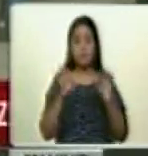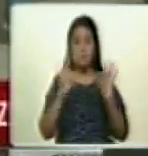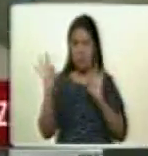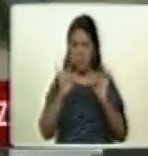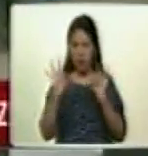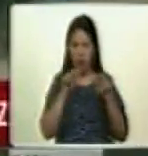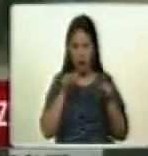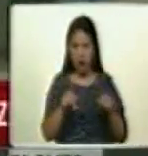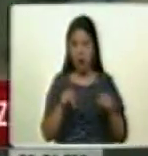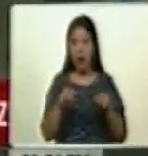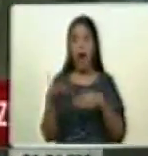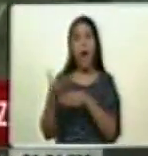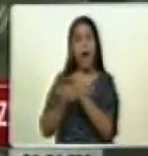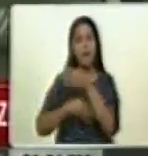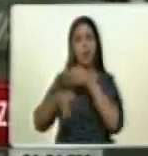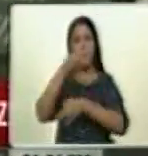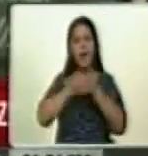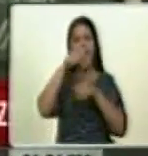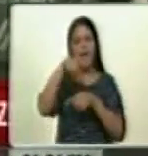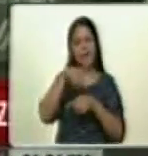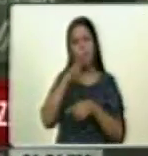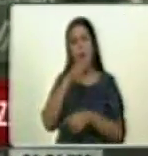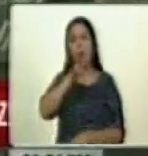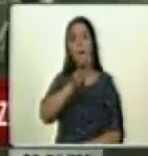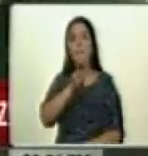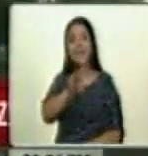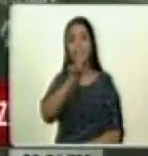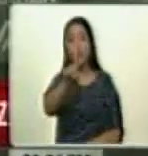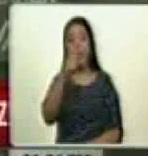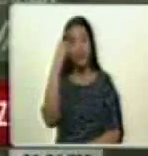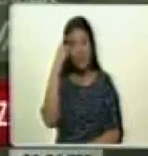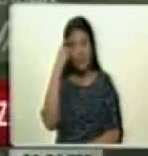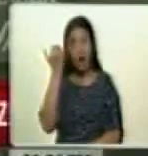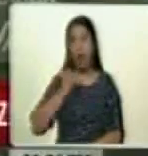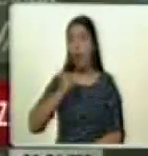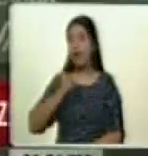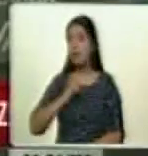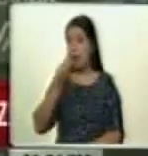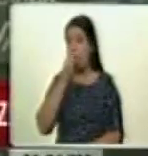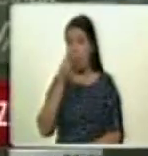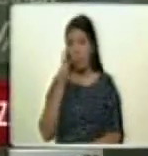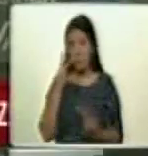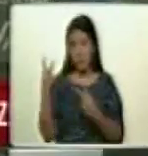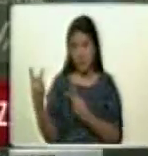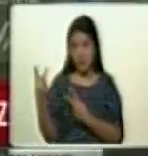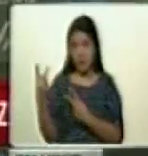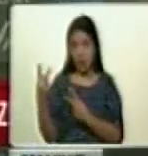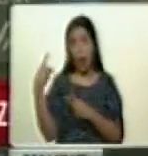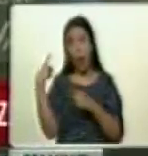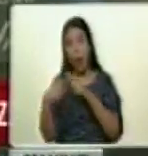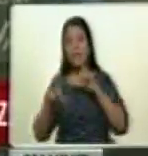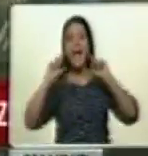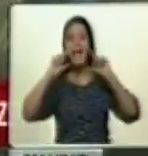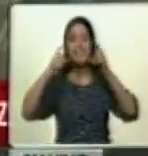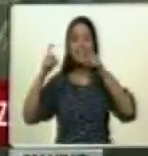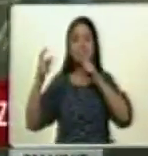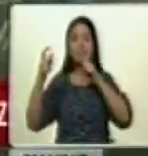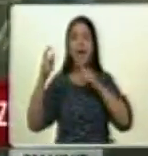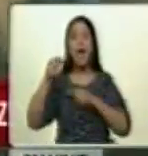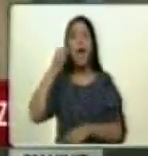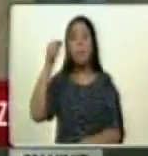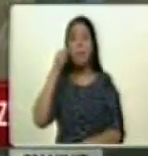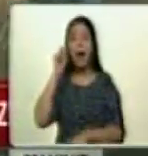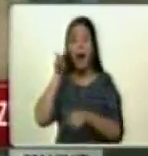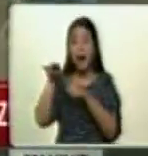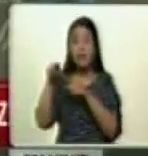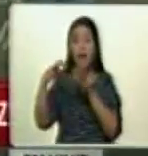acondicionamiento. Nos decía Osorio que aquí permanece unos 21 días. Cualquiera de estos rubros. Ahí está el maíz amarillo. Piensen, aquel